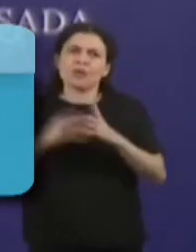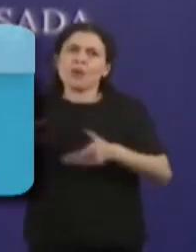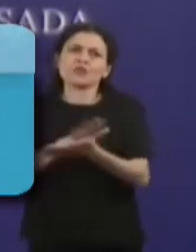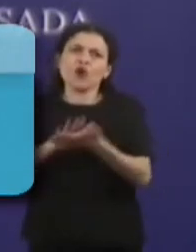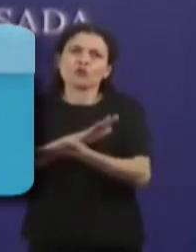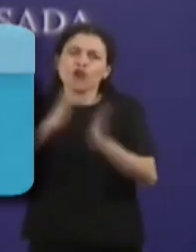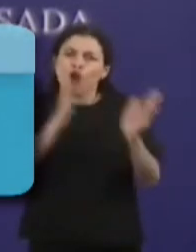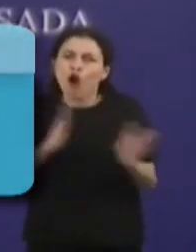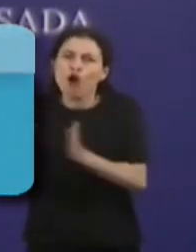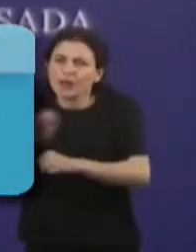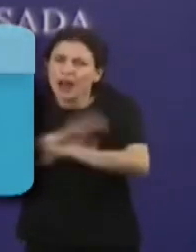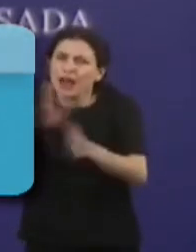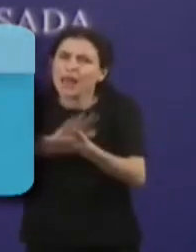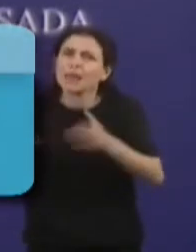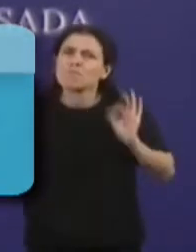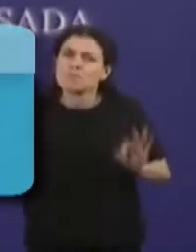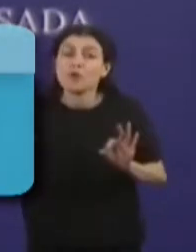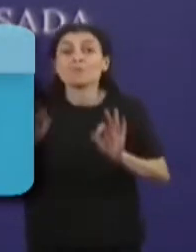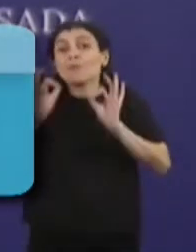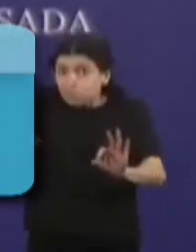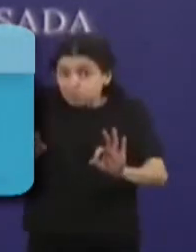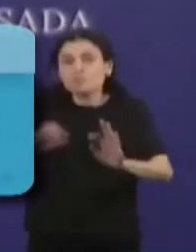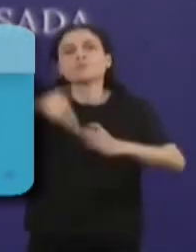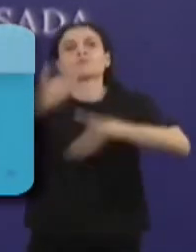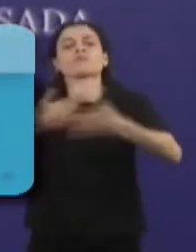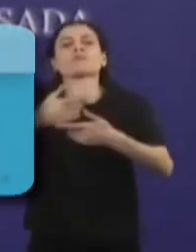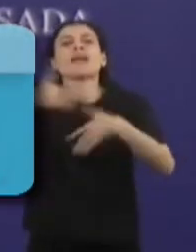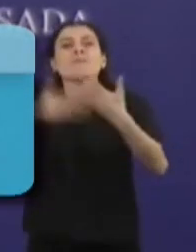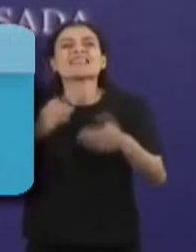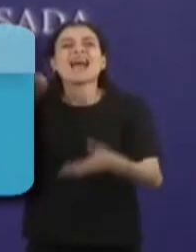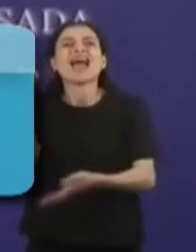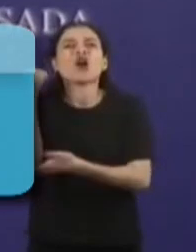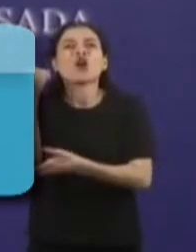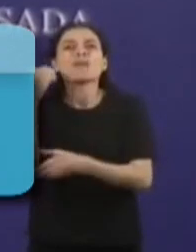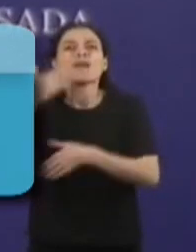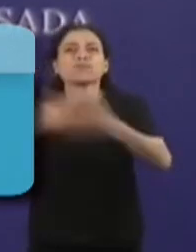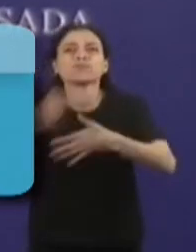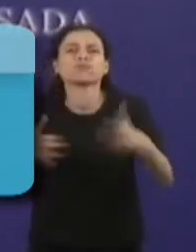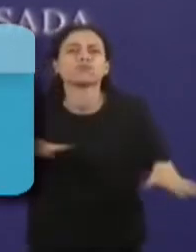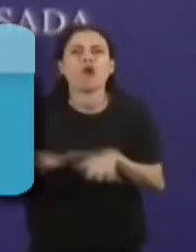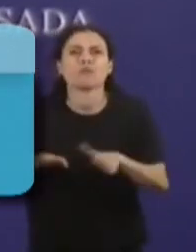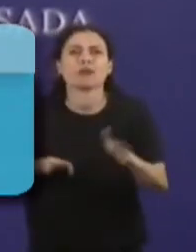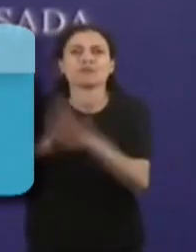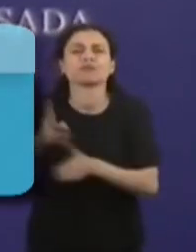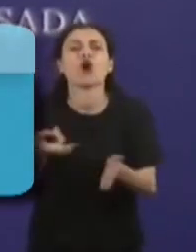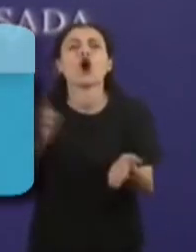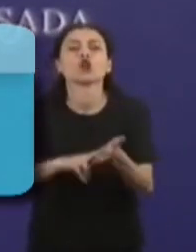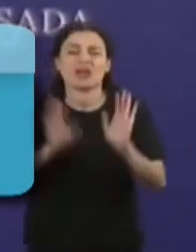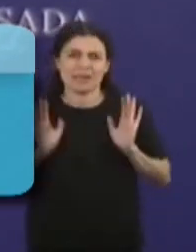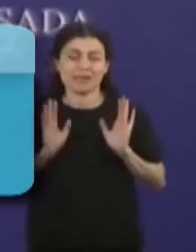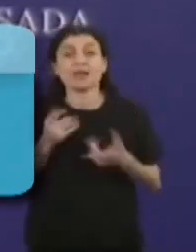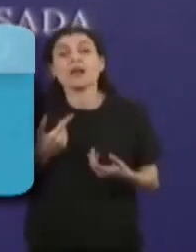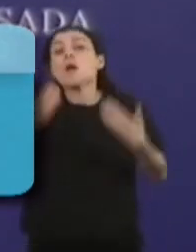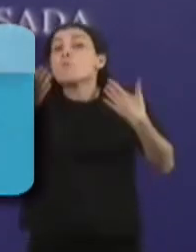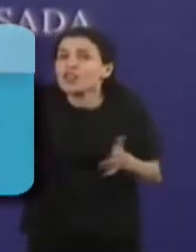va a comenzar, ya está comenzando, un periodo de reactivación de la economía. Todo el mundo esperaba, por eso digo, todo el